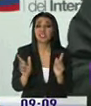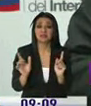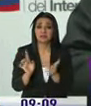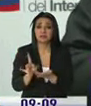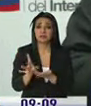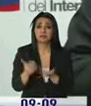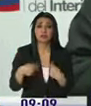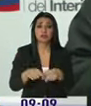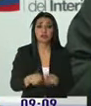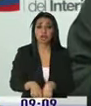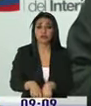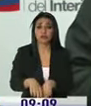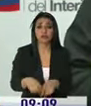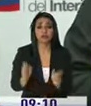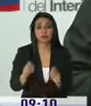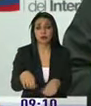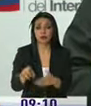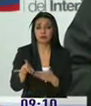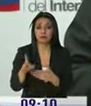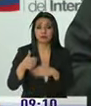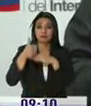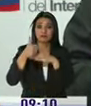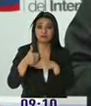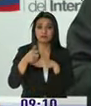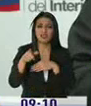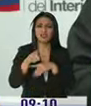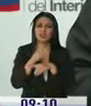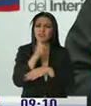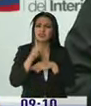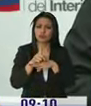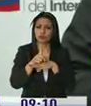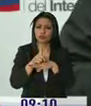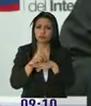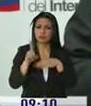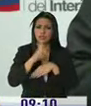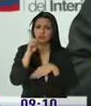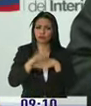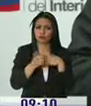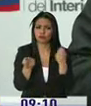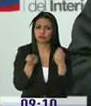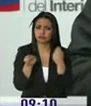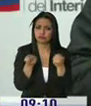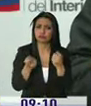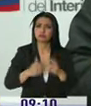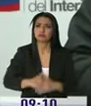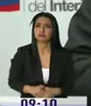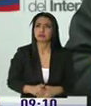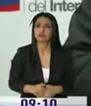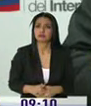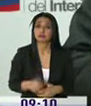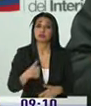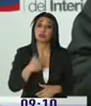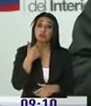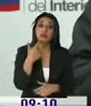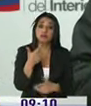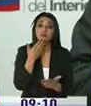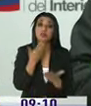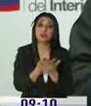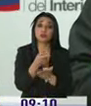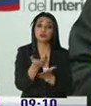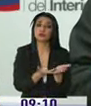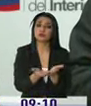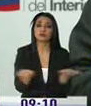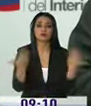remoción, o sea, es el nivel jerárquico superior, era un director, ocupaba una dirección, y vamos